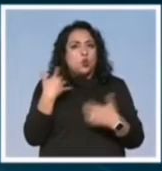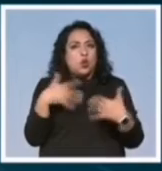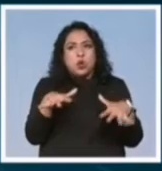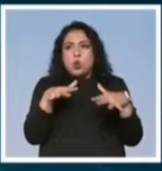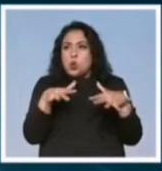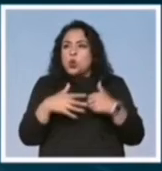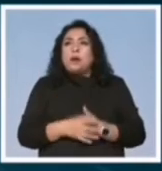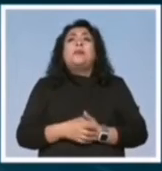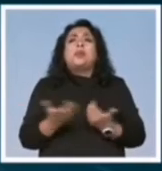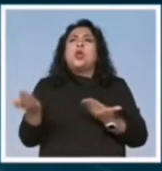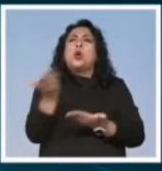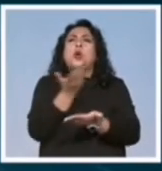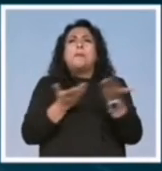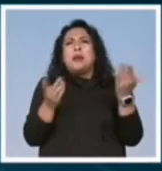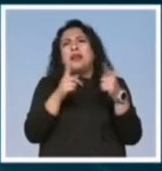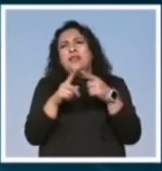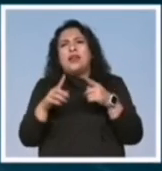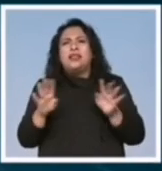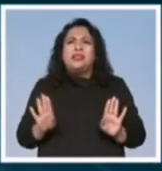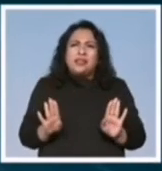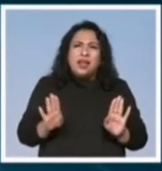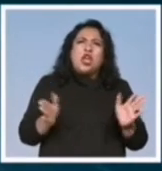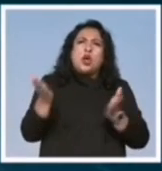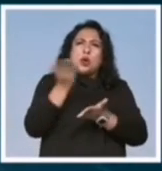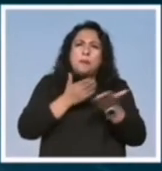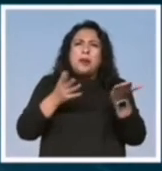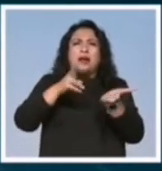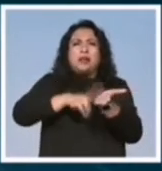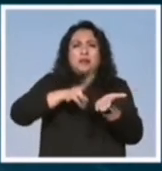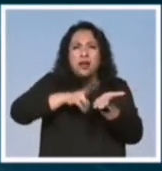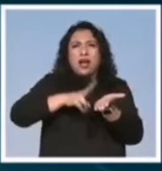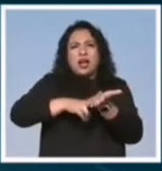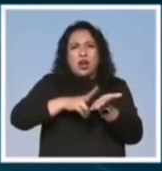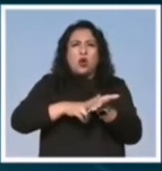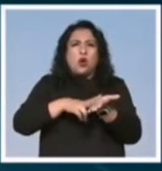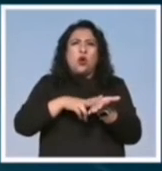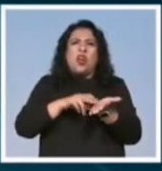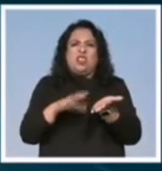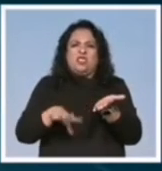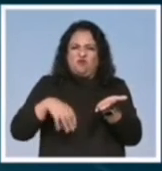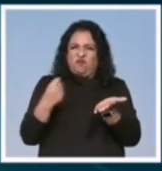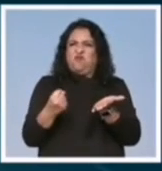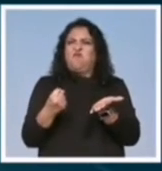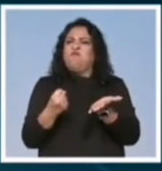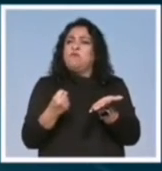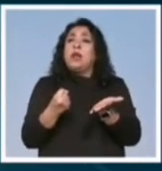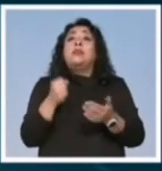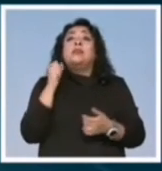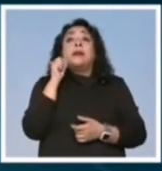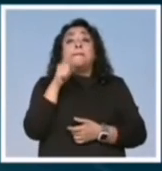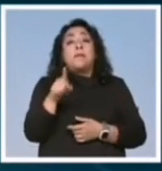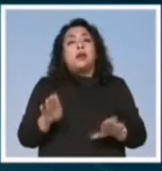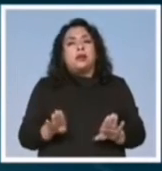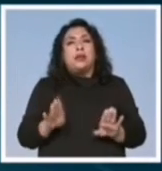y comparten una serie de rasgos. Comparten, además del valor en el sentido del coraje, un rasgo muy importante